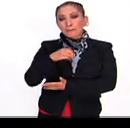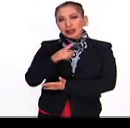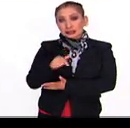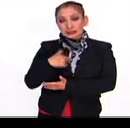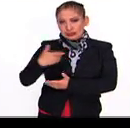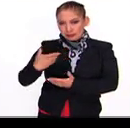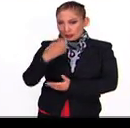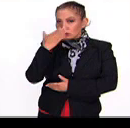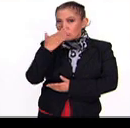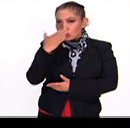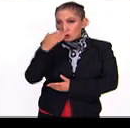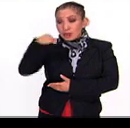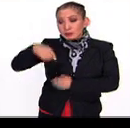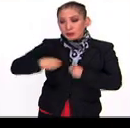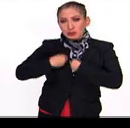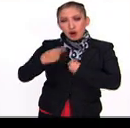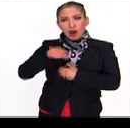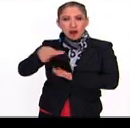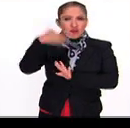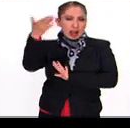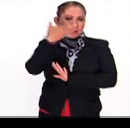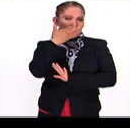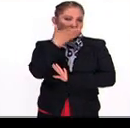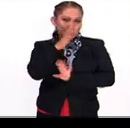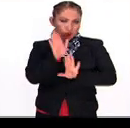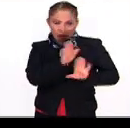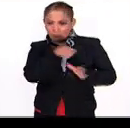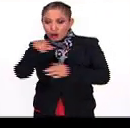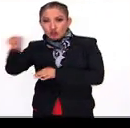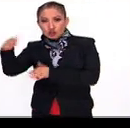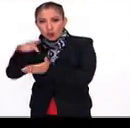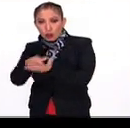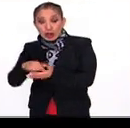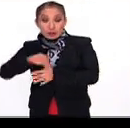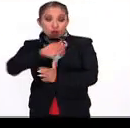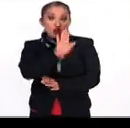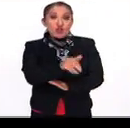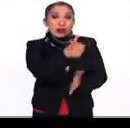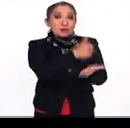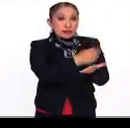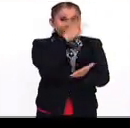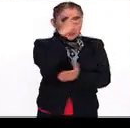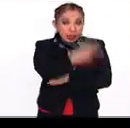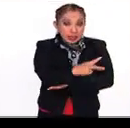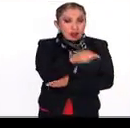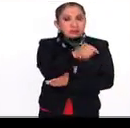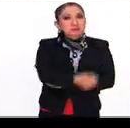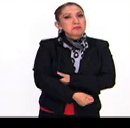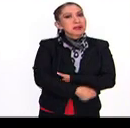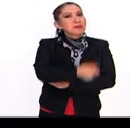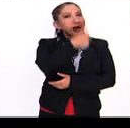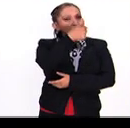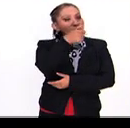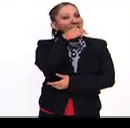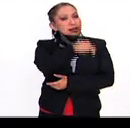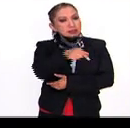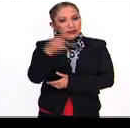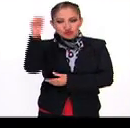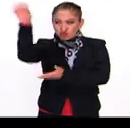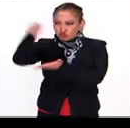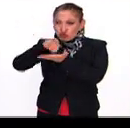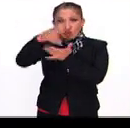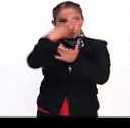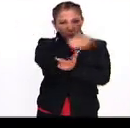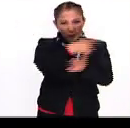sonorense, vivió gran parte de su vida fuera de Sonora, fallece en la Ciudad de México, y es la primera vez que se reúnen todos